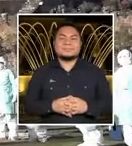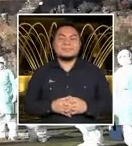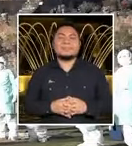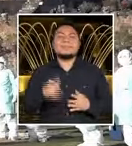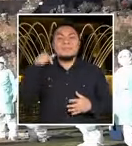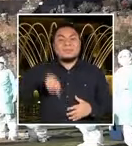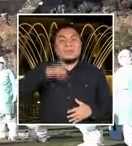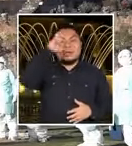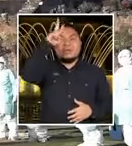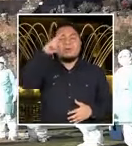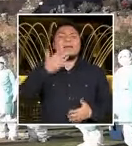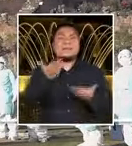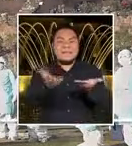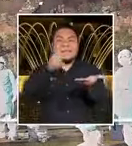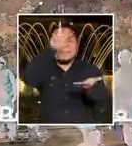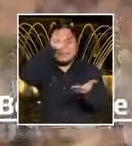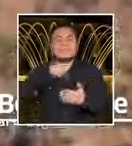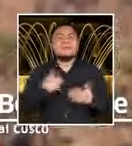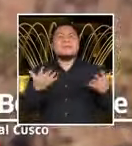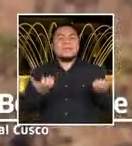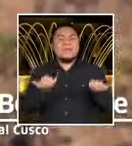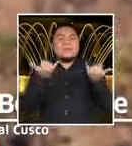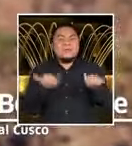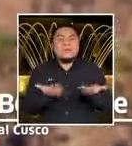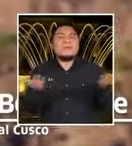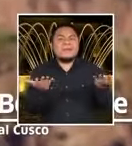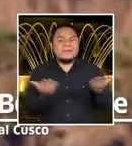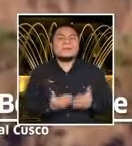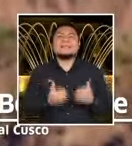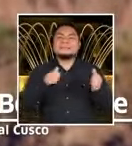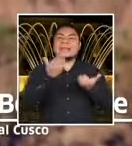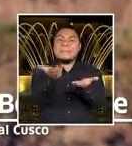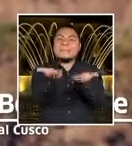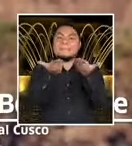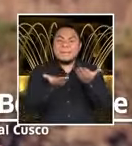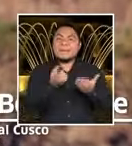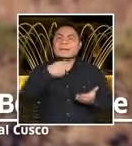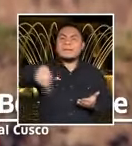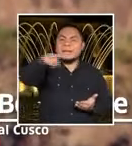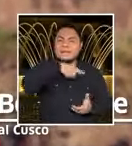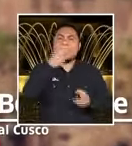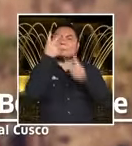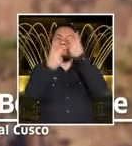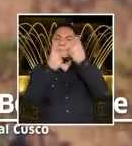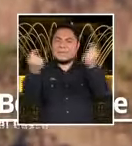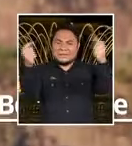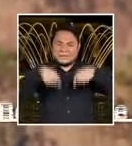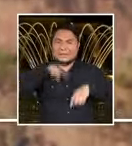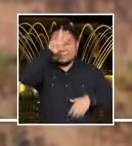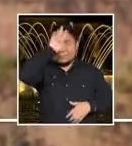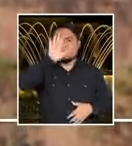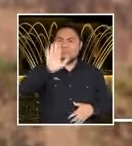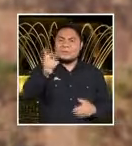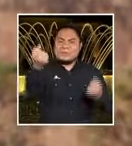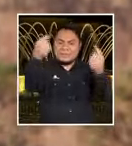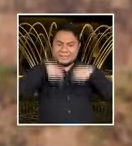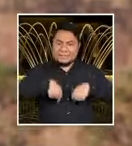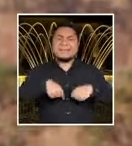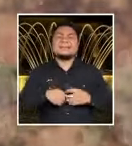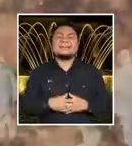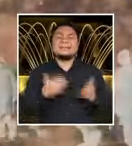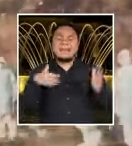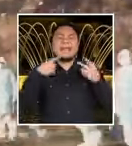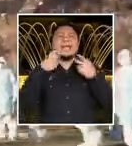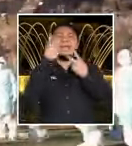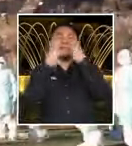Desde Cusco al Perú, queremos hoy día invitar al turista nacional para que pueda venir